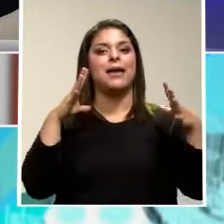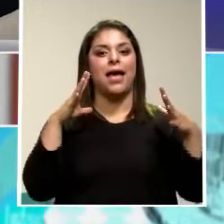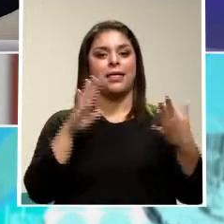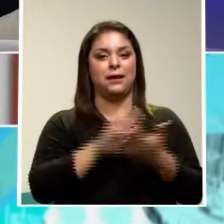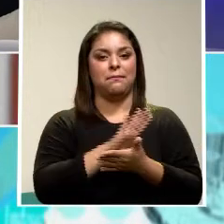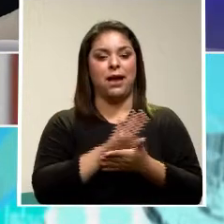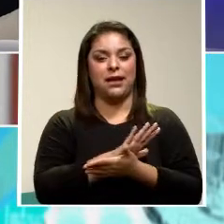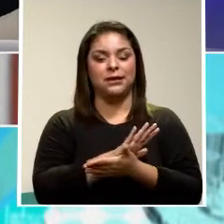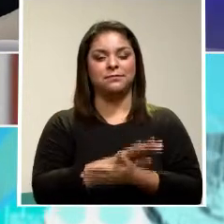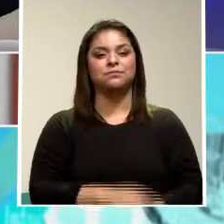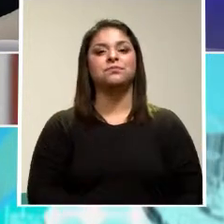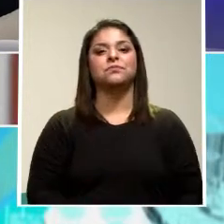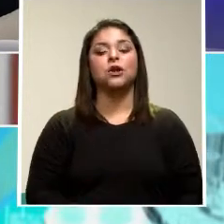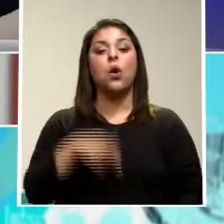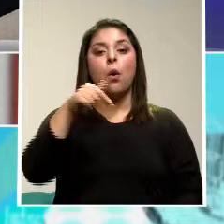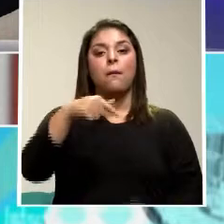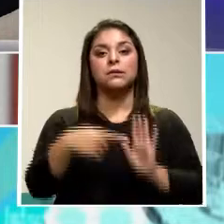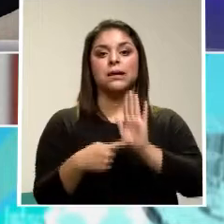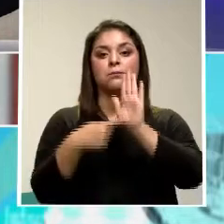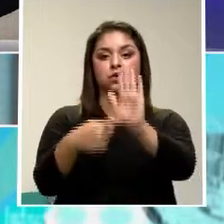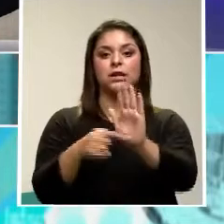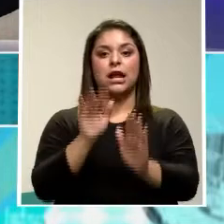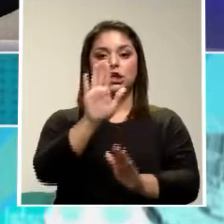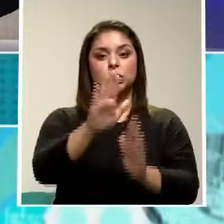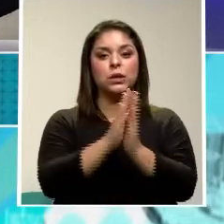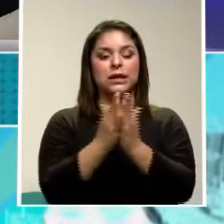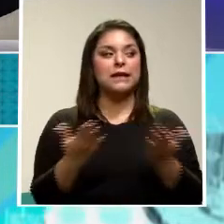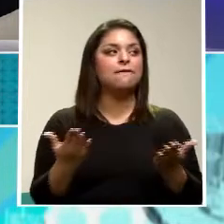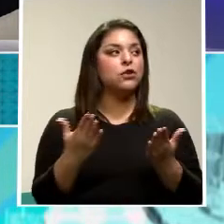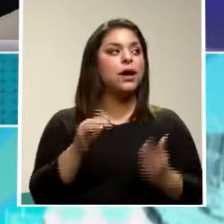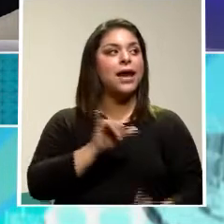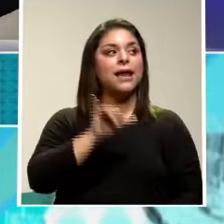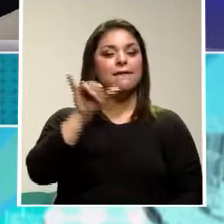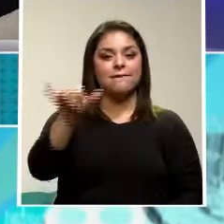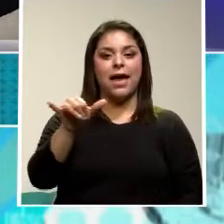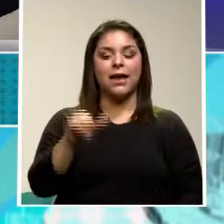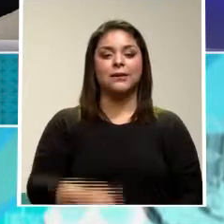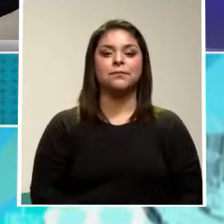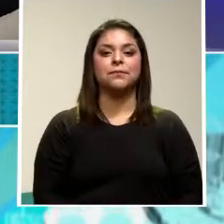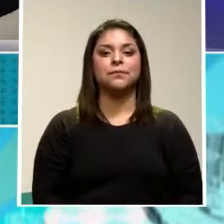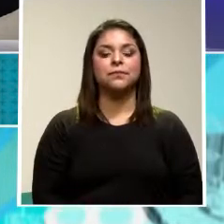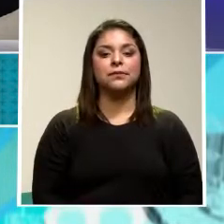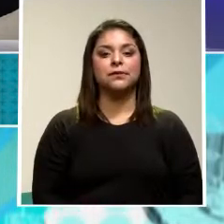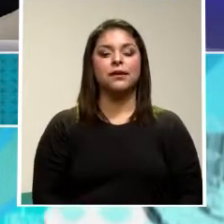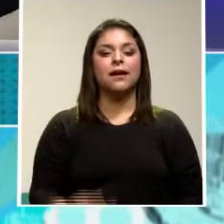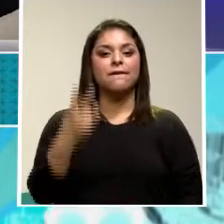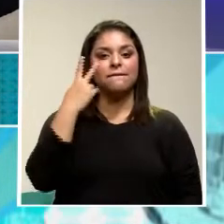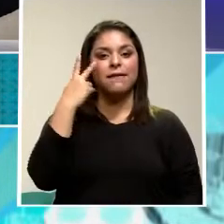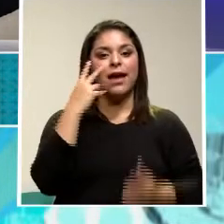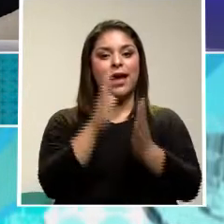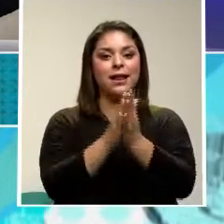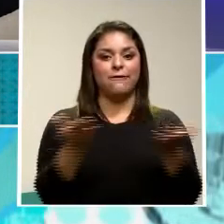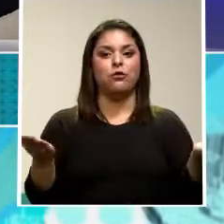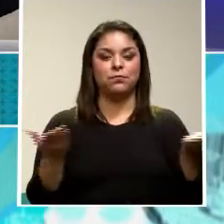mostrar tu libro, El viaje. Aquí no sé cuál me toma, la 3 tal vez.